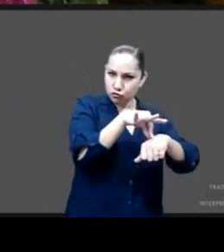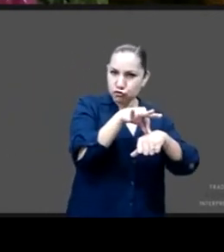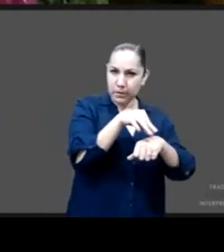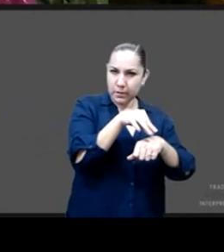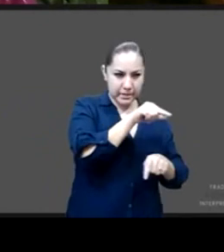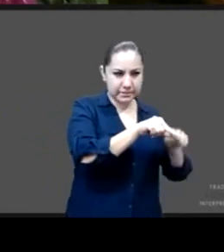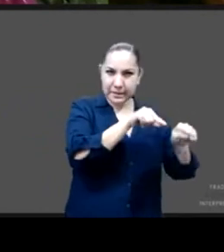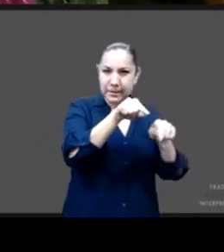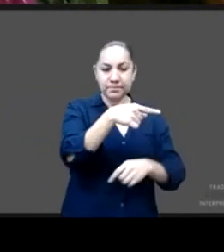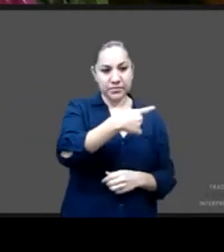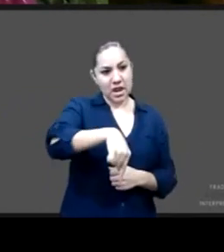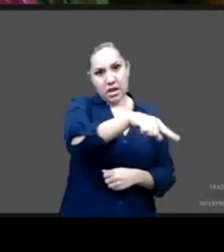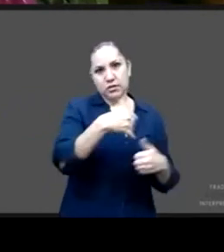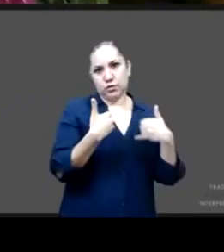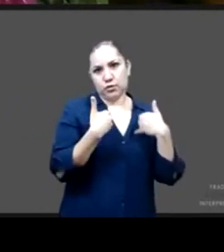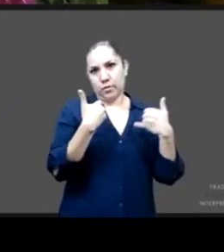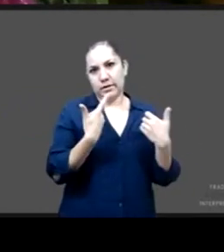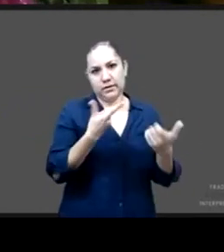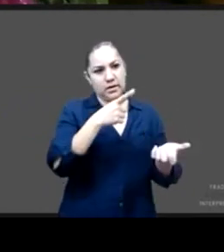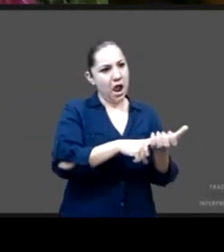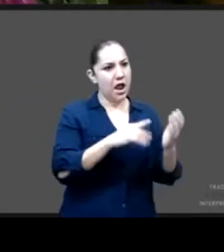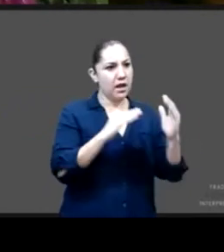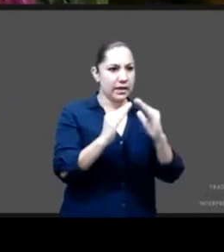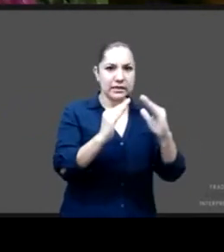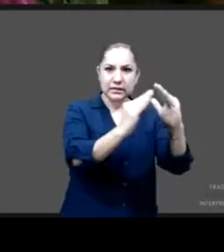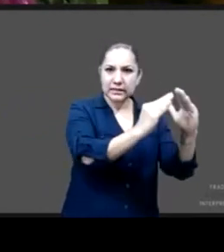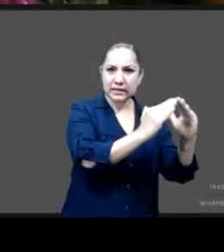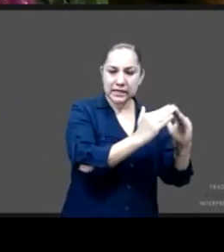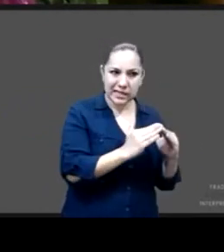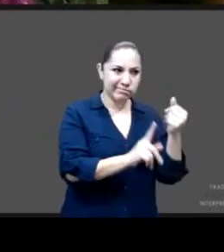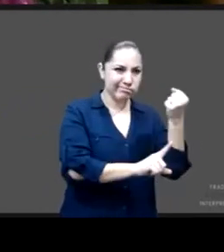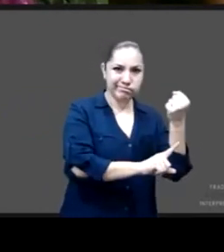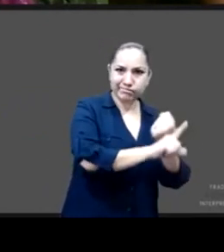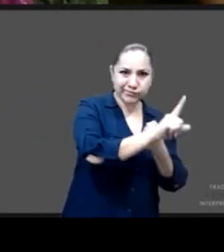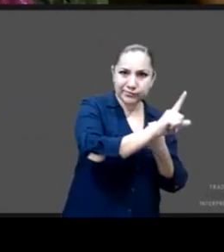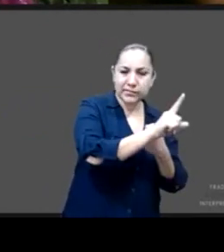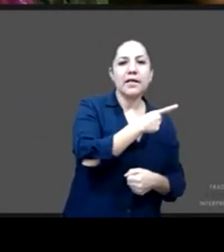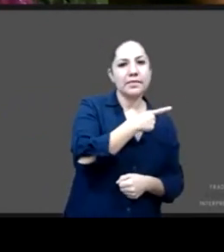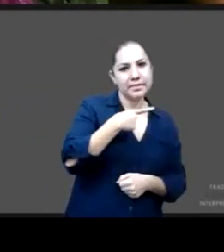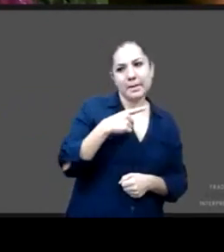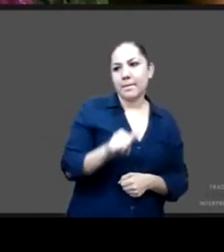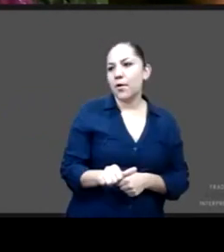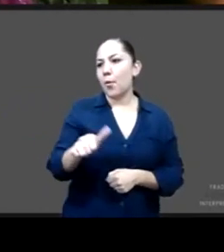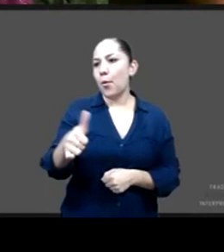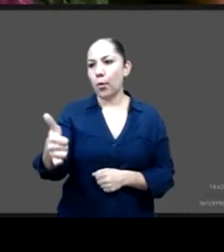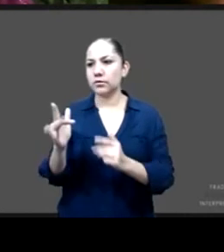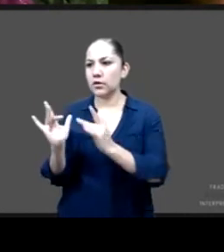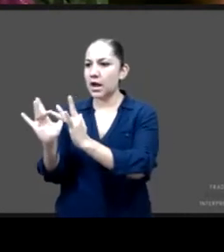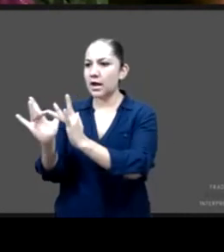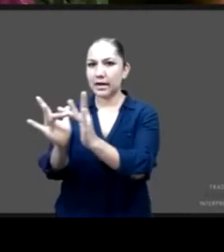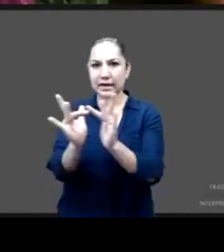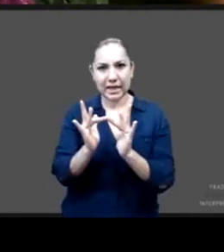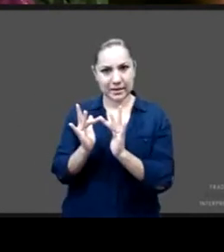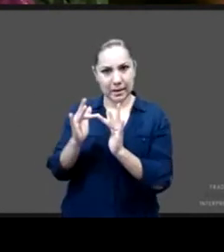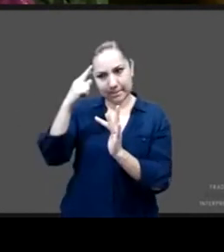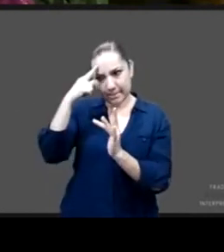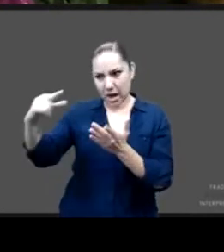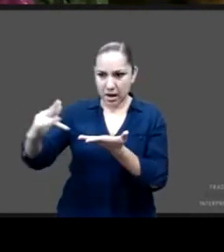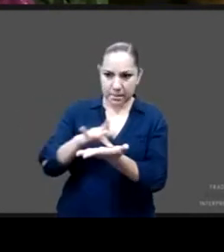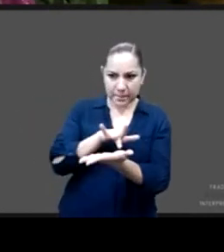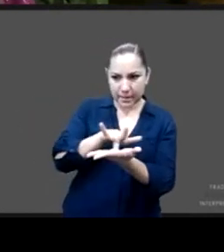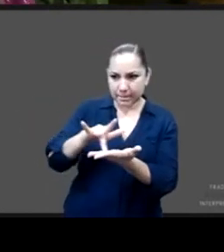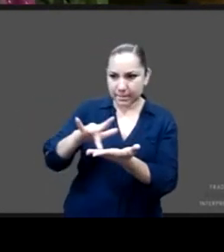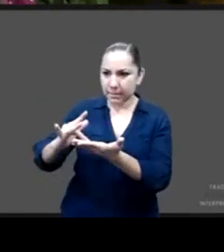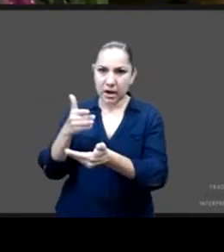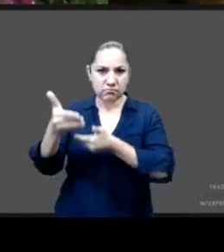hay que hacer son redes de apoyo redes de de positivas para ellos y bueno hasta ahí lo dejaría